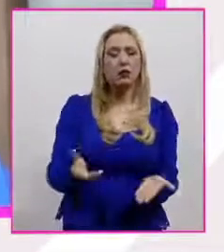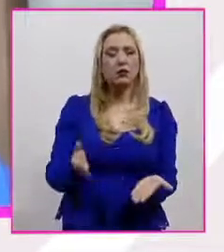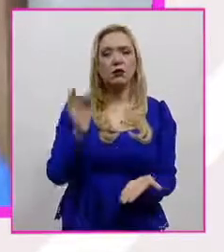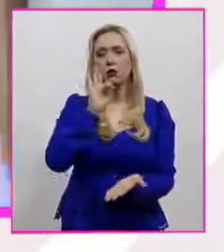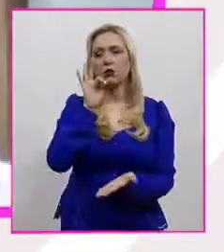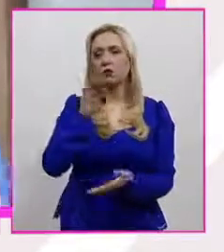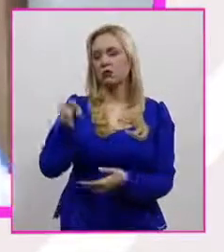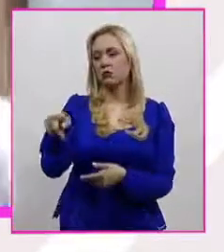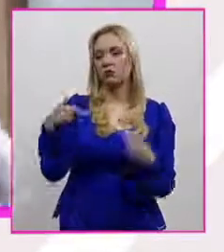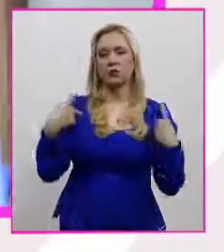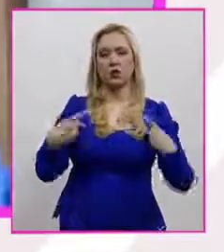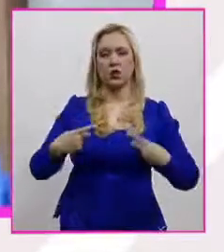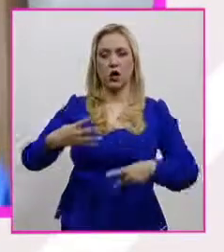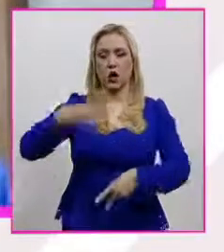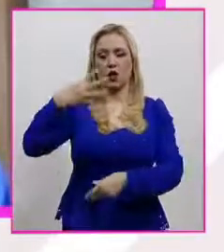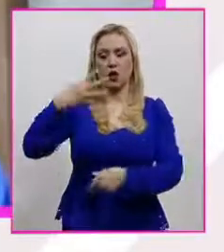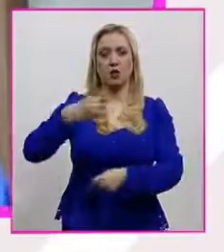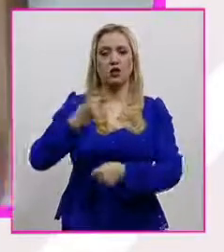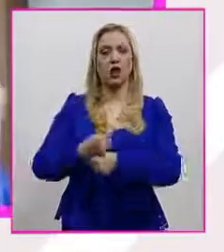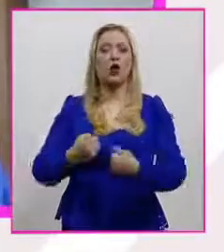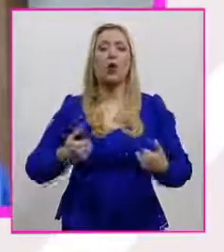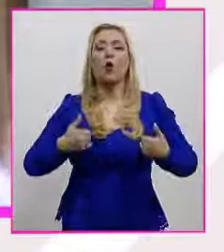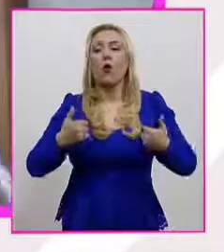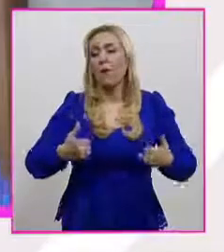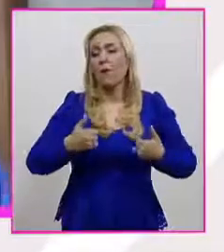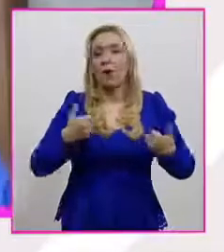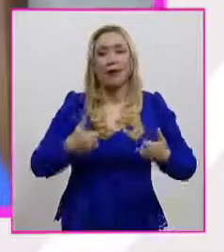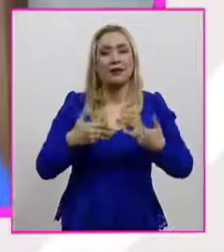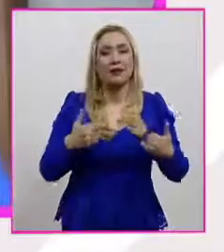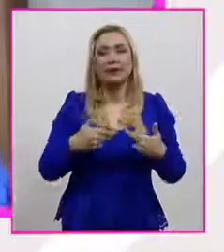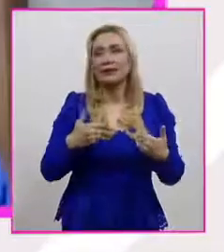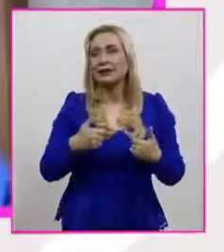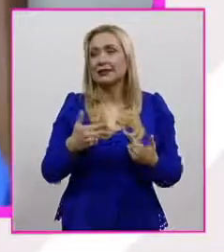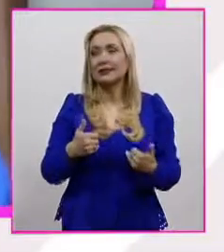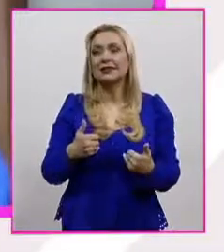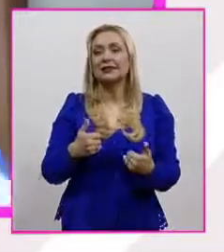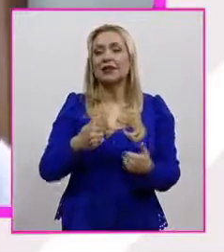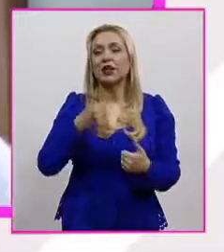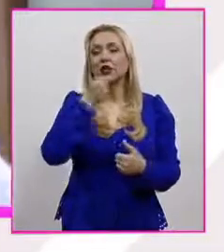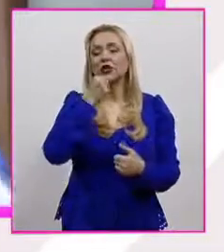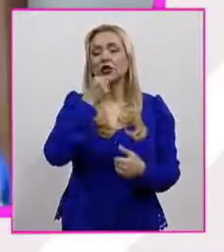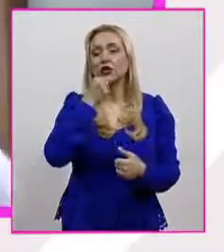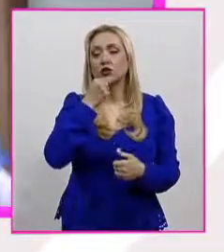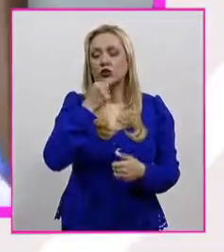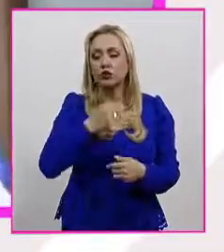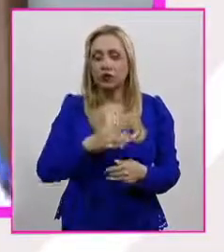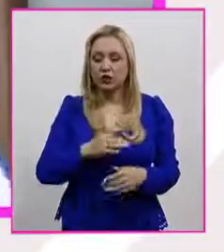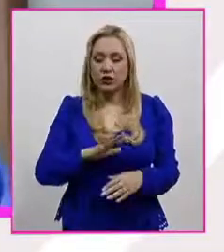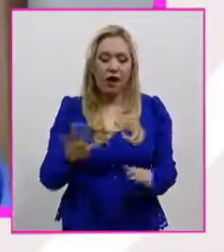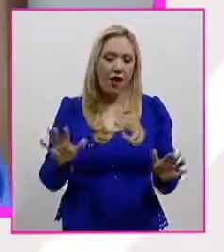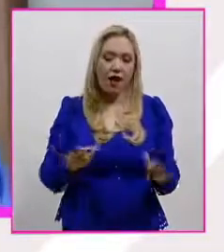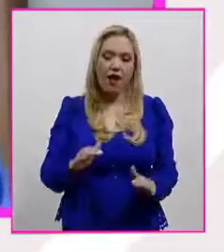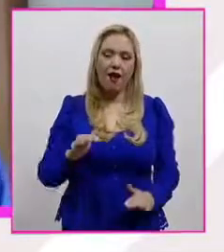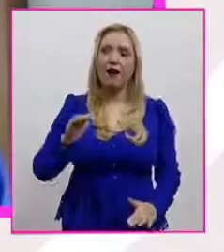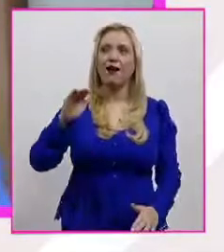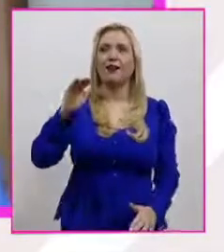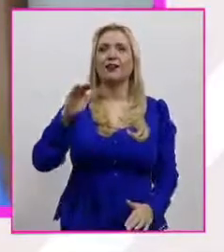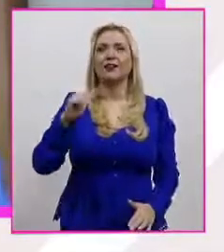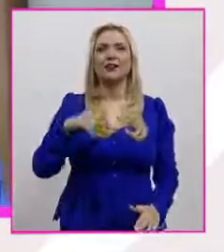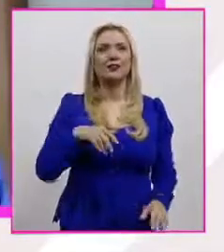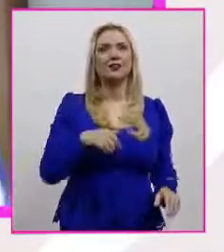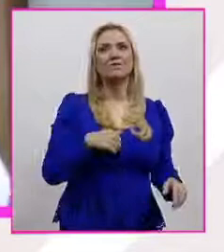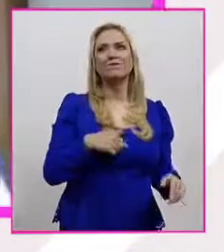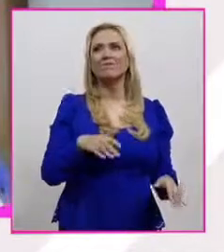cuando estaba en la adolescencia, al final de la infancia, lo que vemos es que el tono de piel